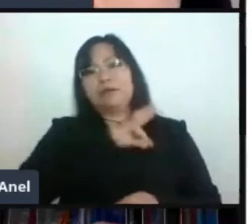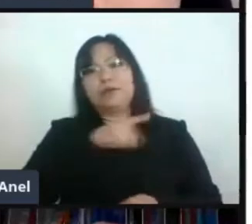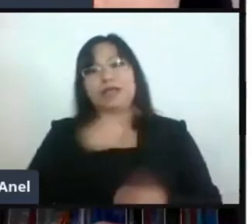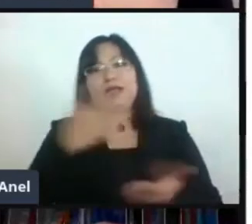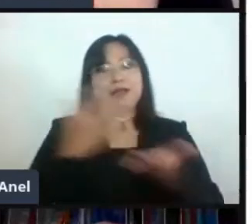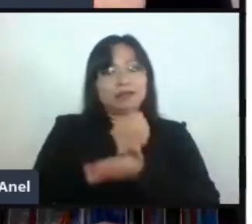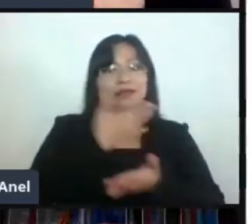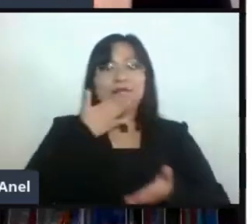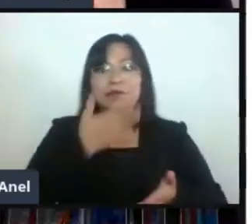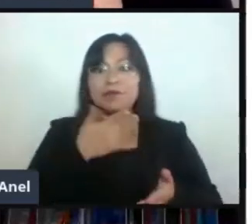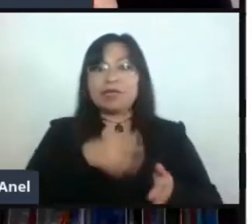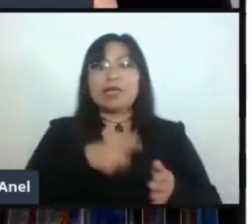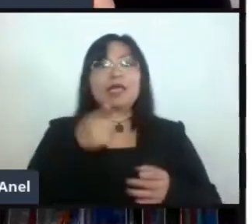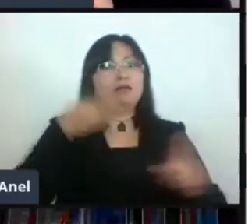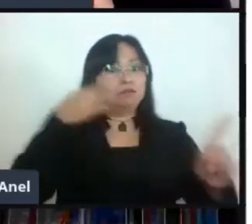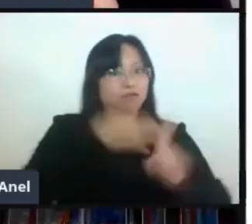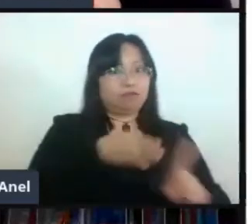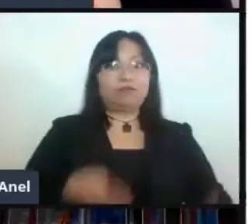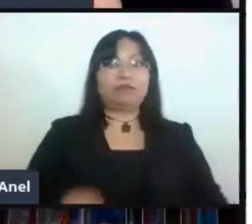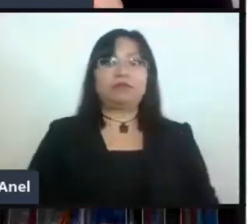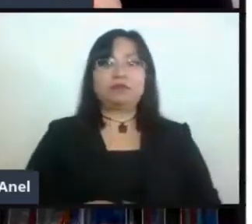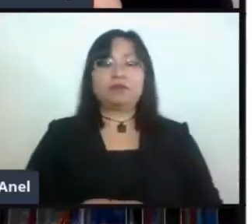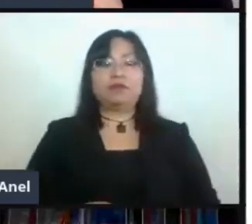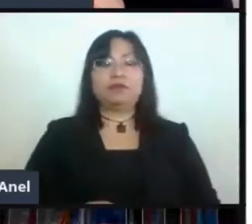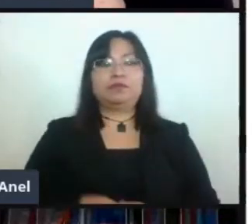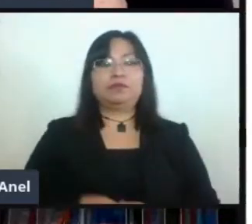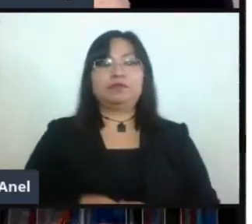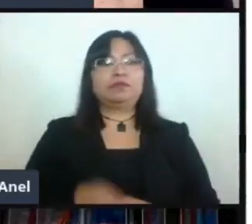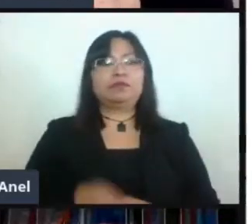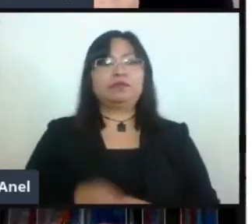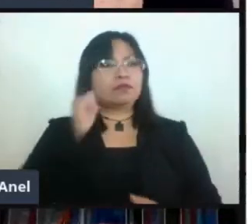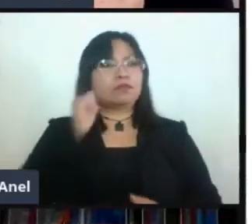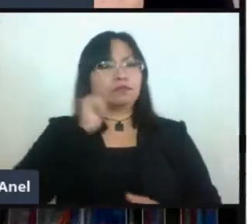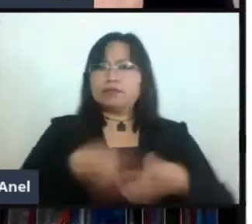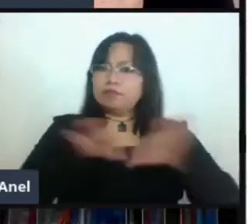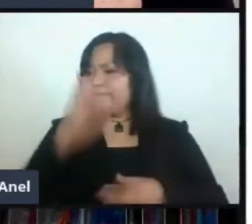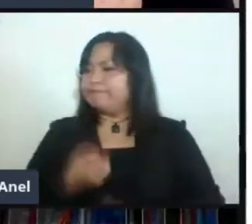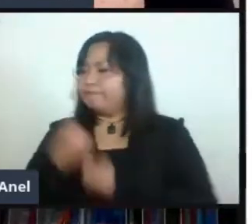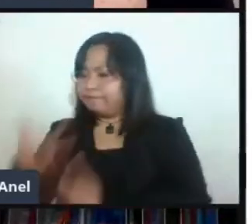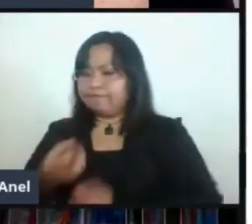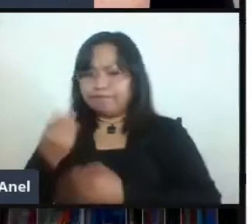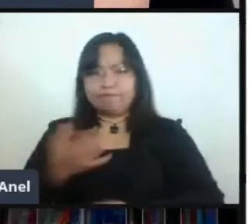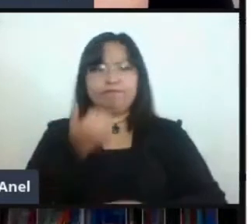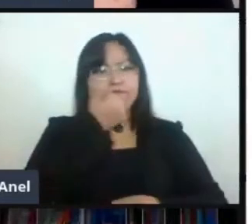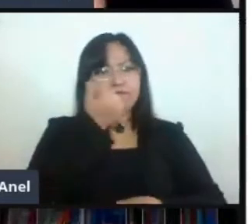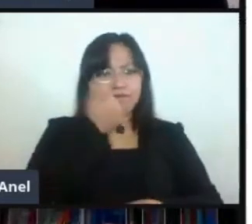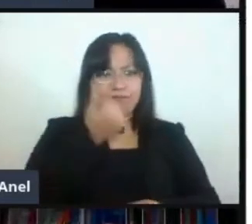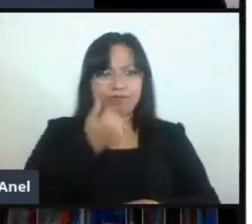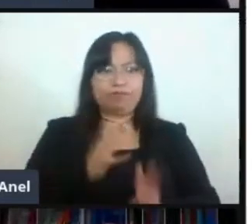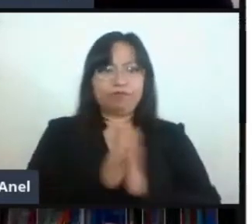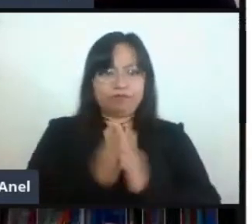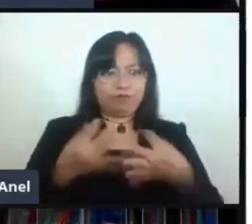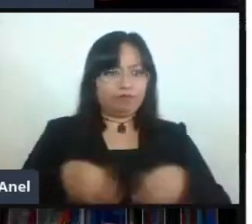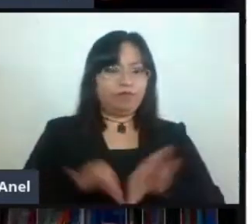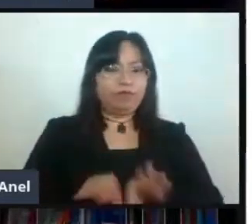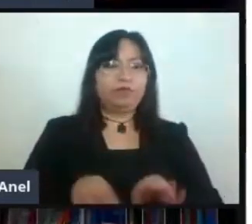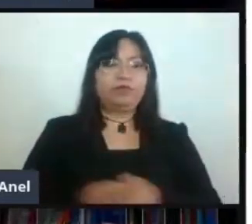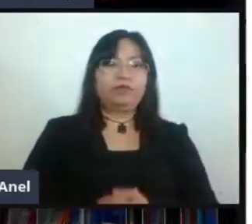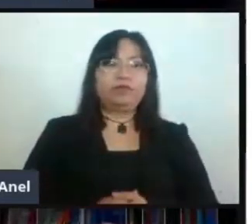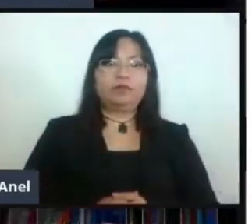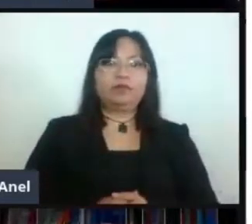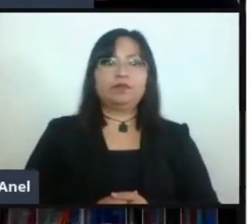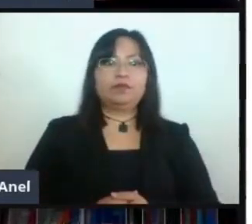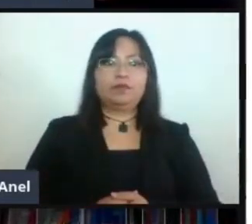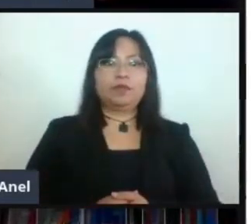muy, pero muy importante. Y la G Suite nos ofrece para fines de la evaluación las herramientas